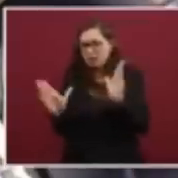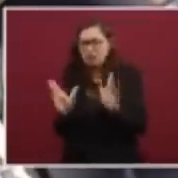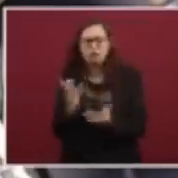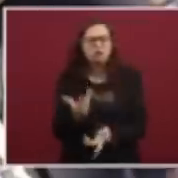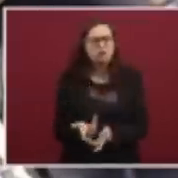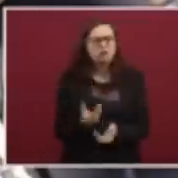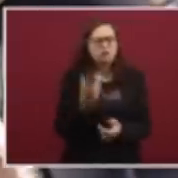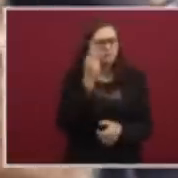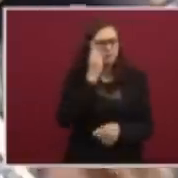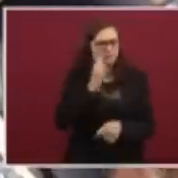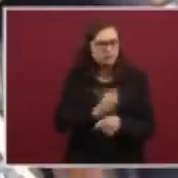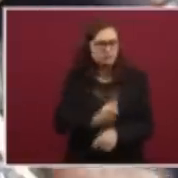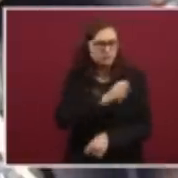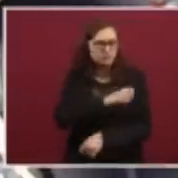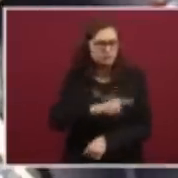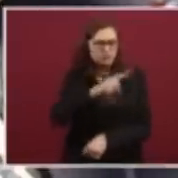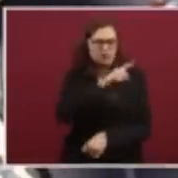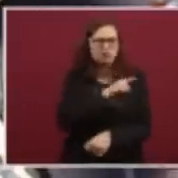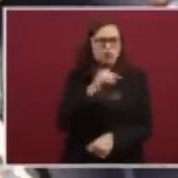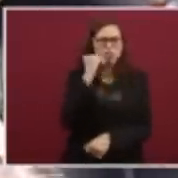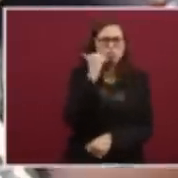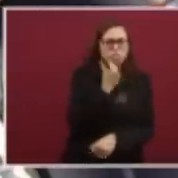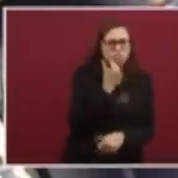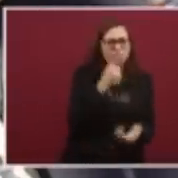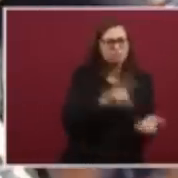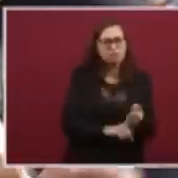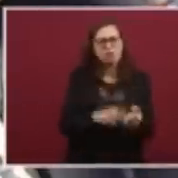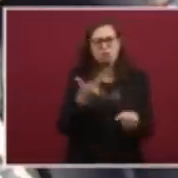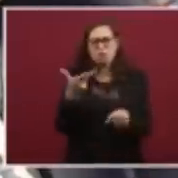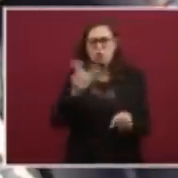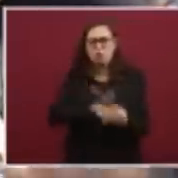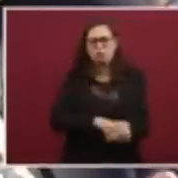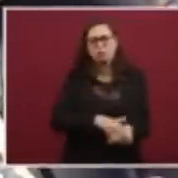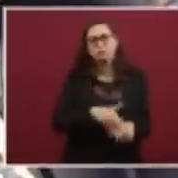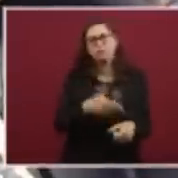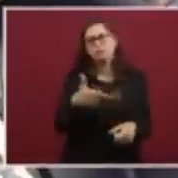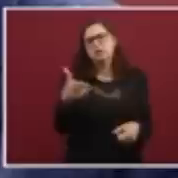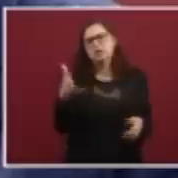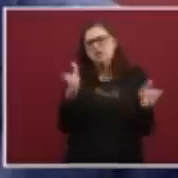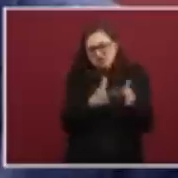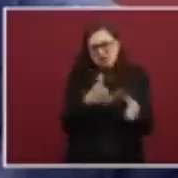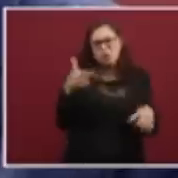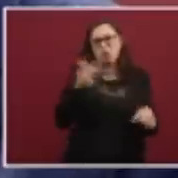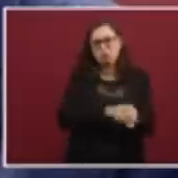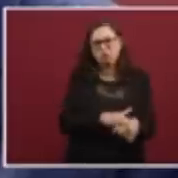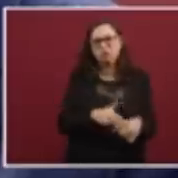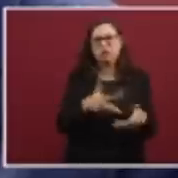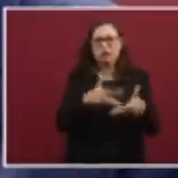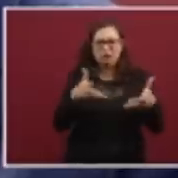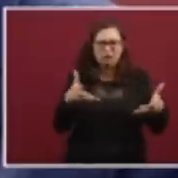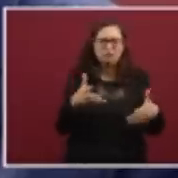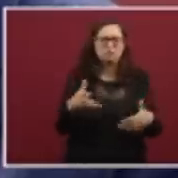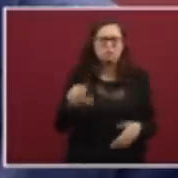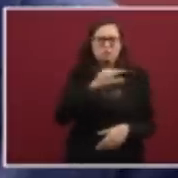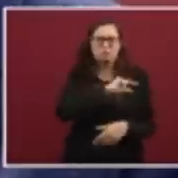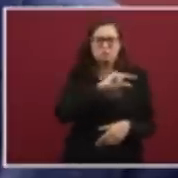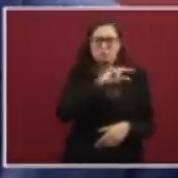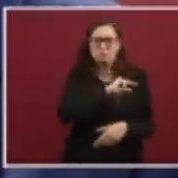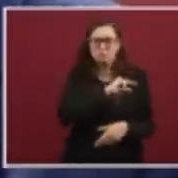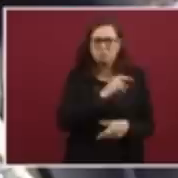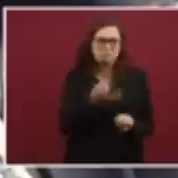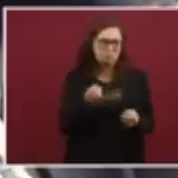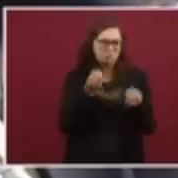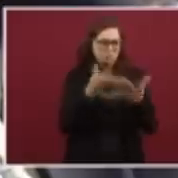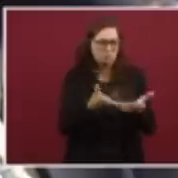para combatir esas irregularidades en los hospitales y consultorios privados que ofrecen a bajo costo una atención